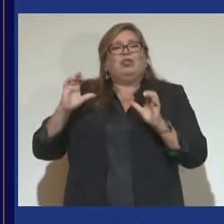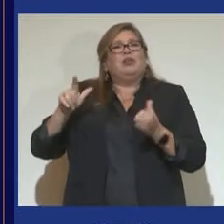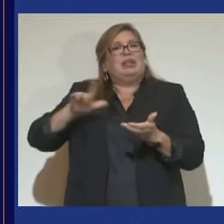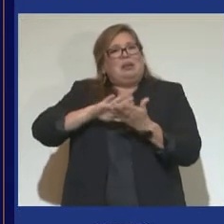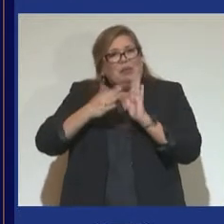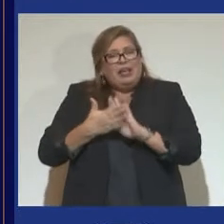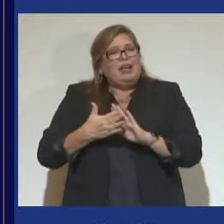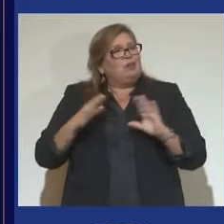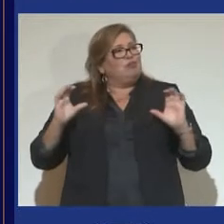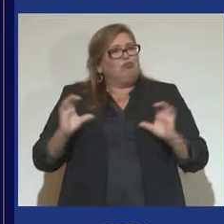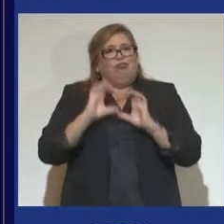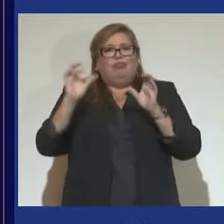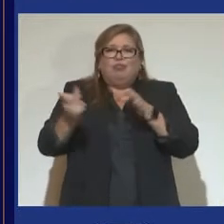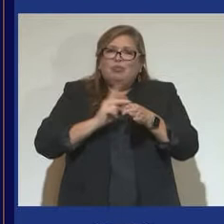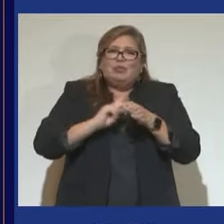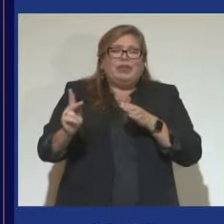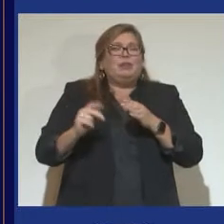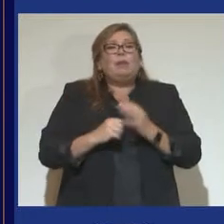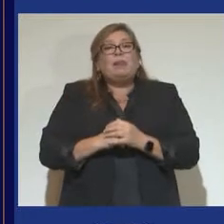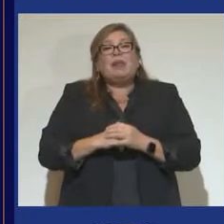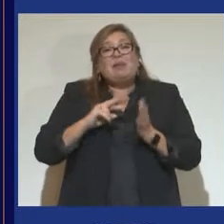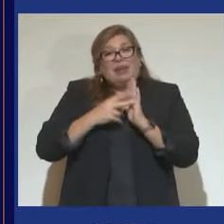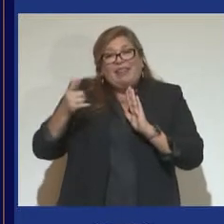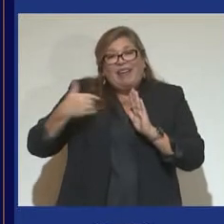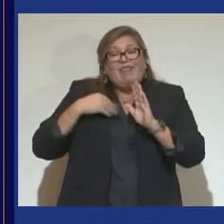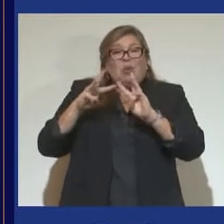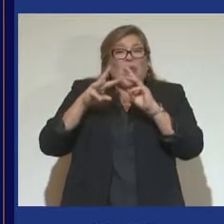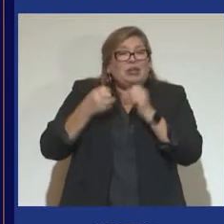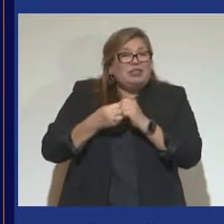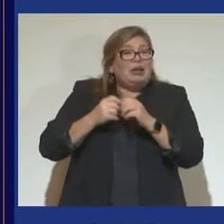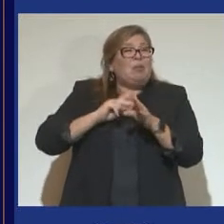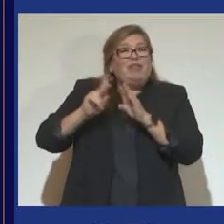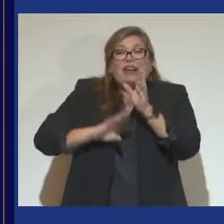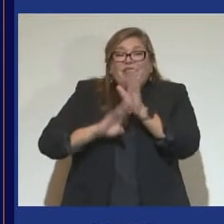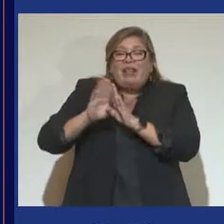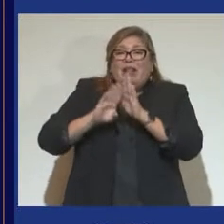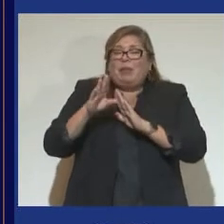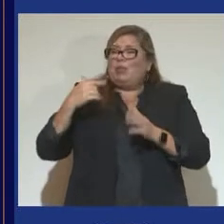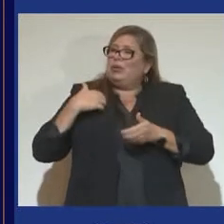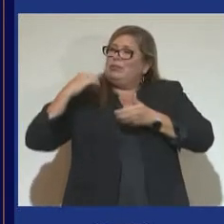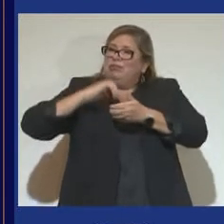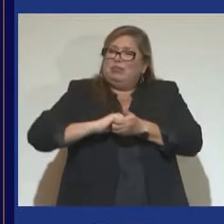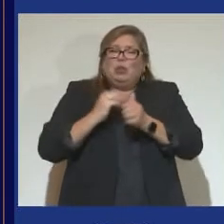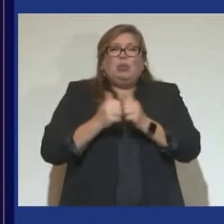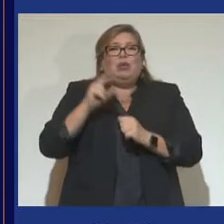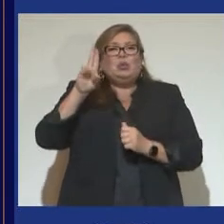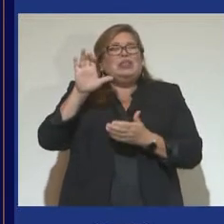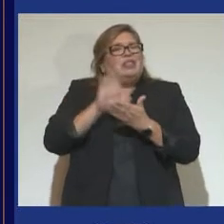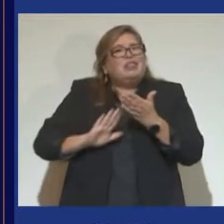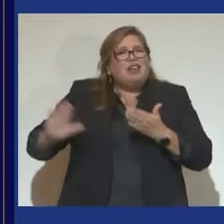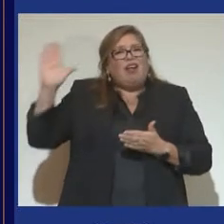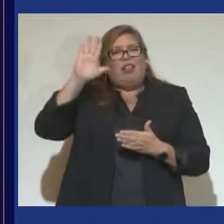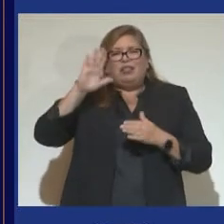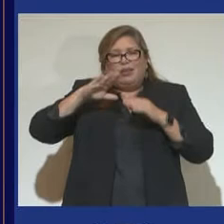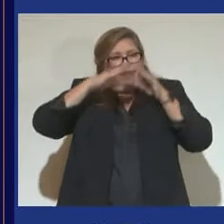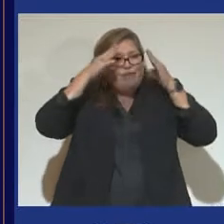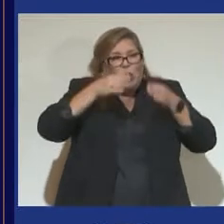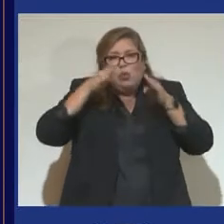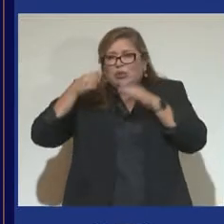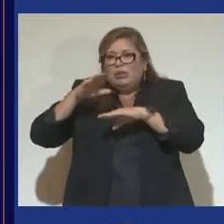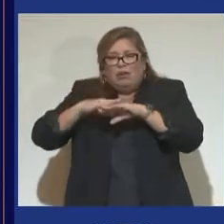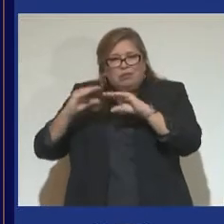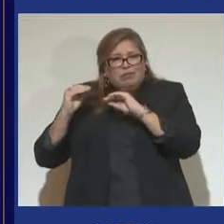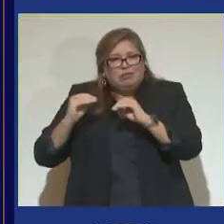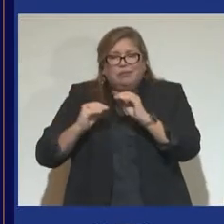empleados reales con la credencial profesional y trabajando con el sistema de universidades use pericia